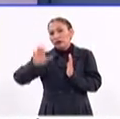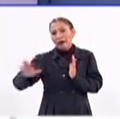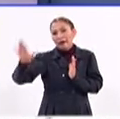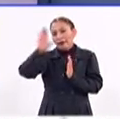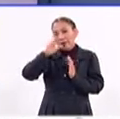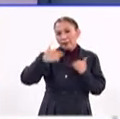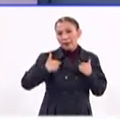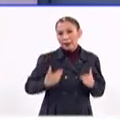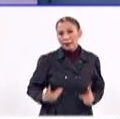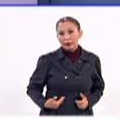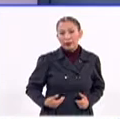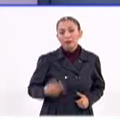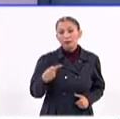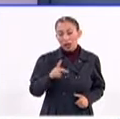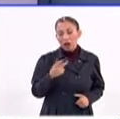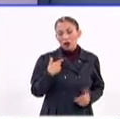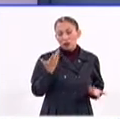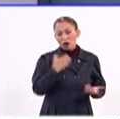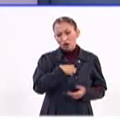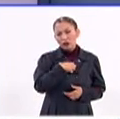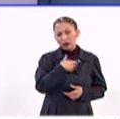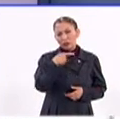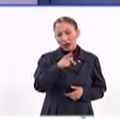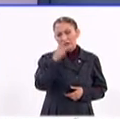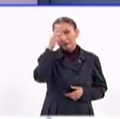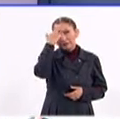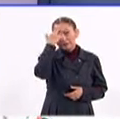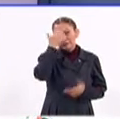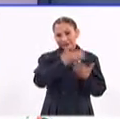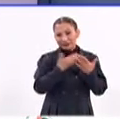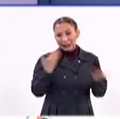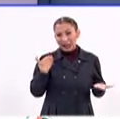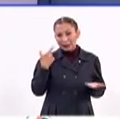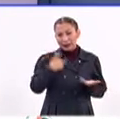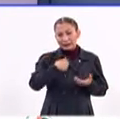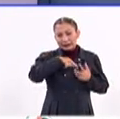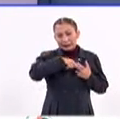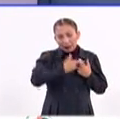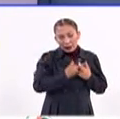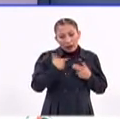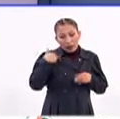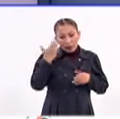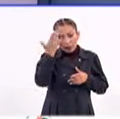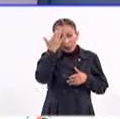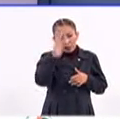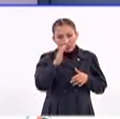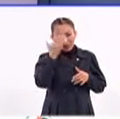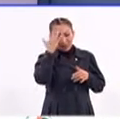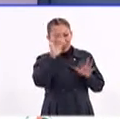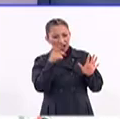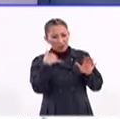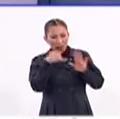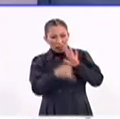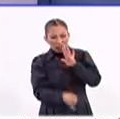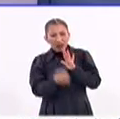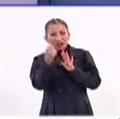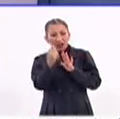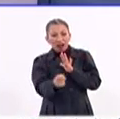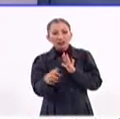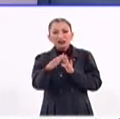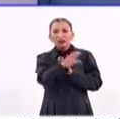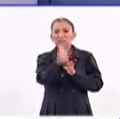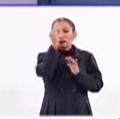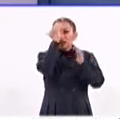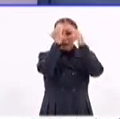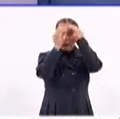ramas de las humanidades, que obviamente estoy muy contento, pero sí me acuerdo que empiezas a desconocer a profundidad lo que es